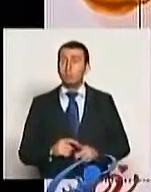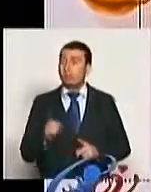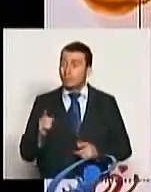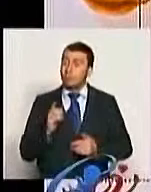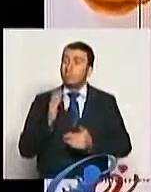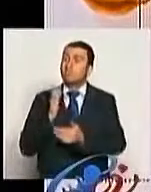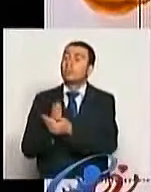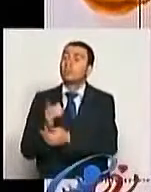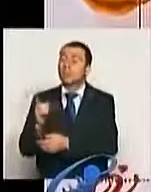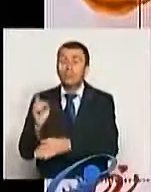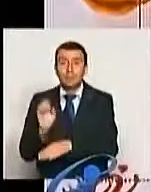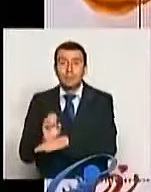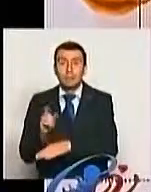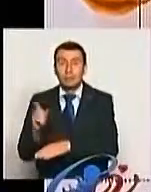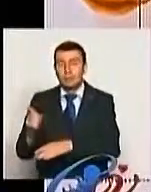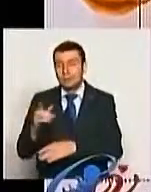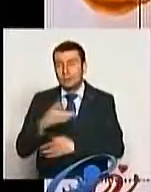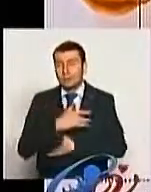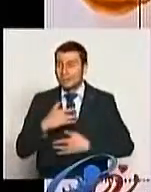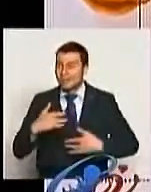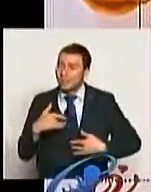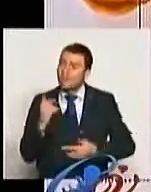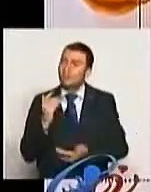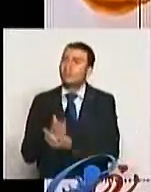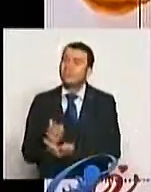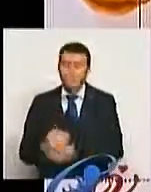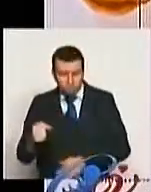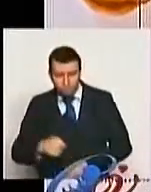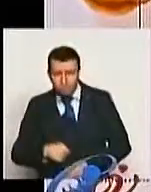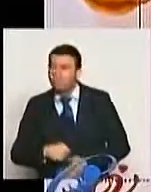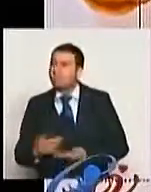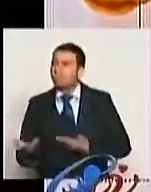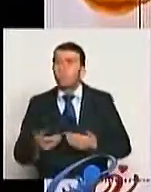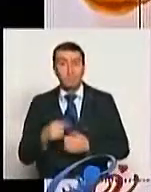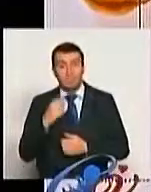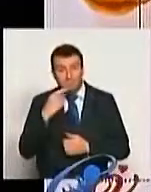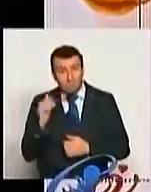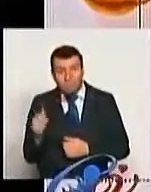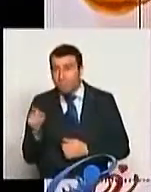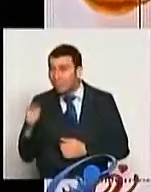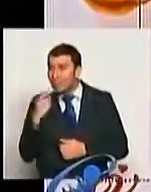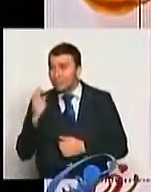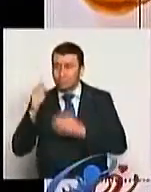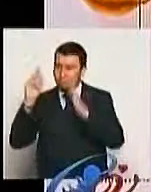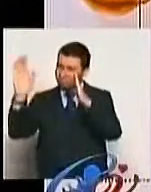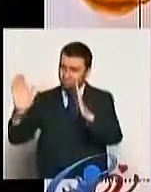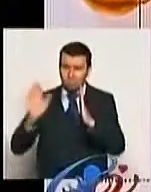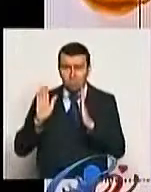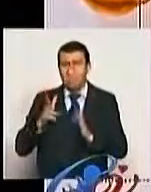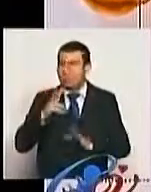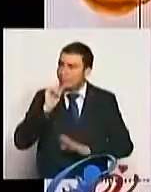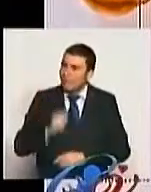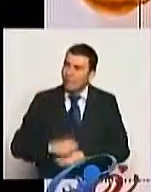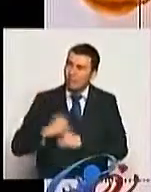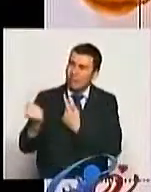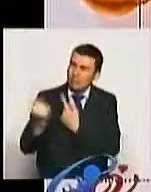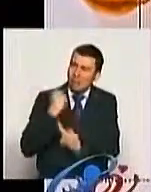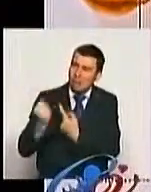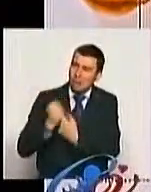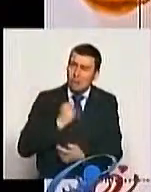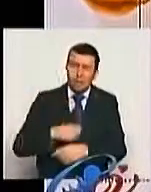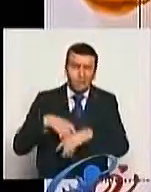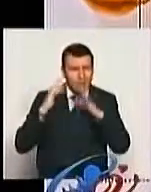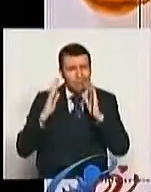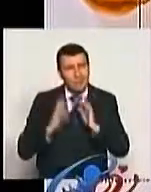entidad. En realidad ella dice que no le pararon bolas, esas son las palabras de la paciente, no le pararon bolas, no le